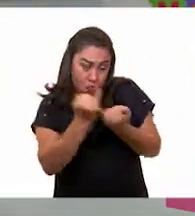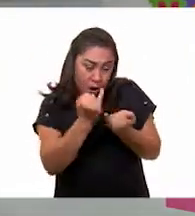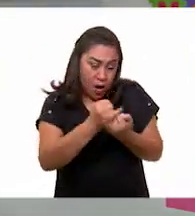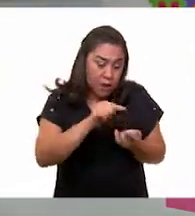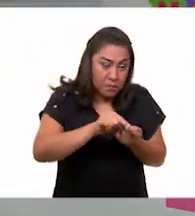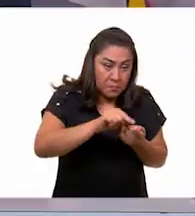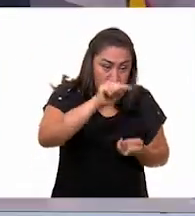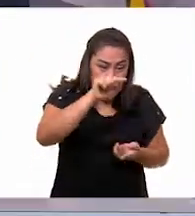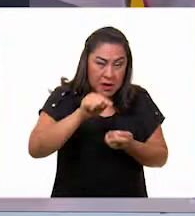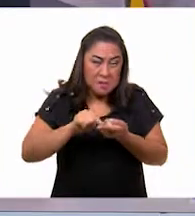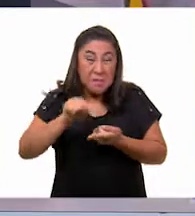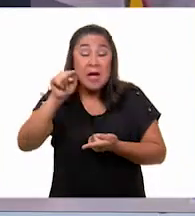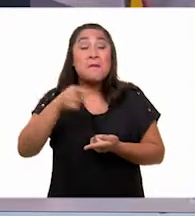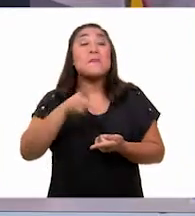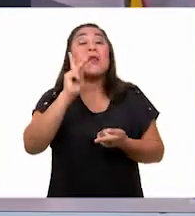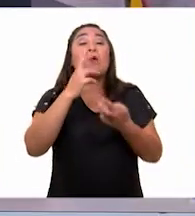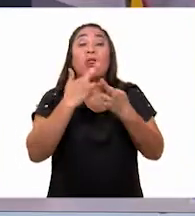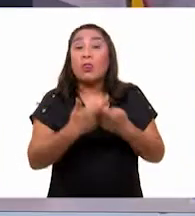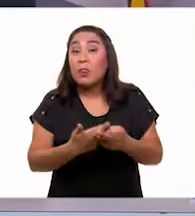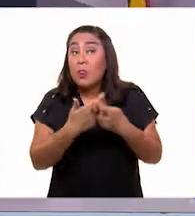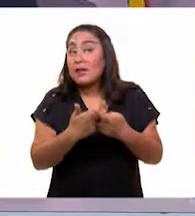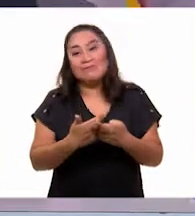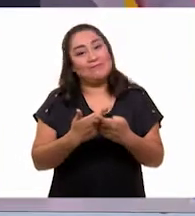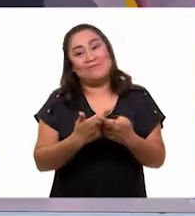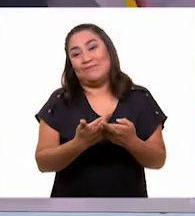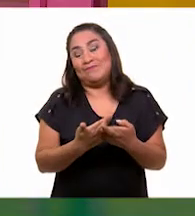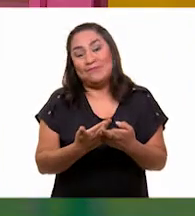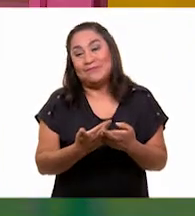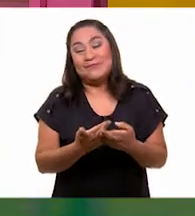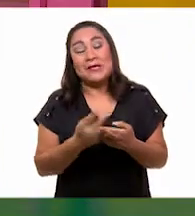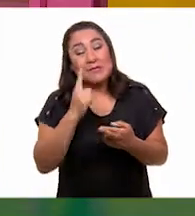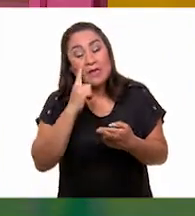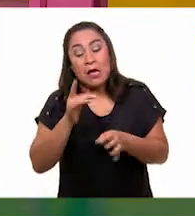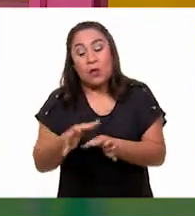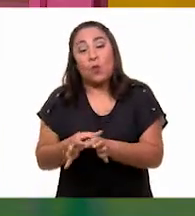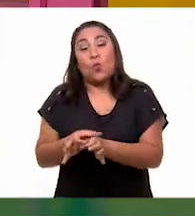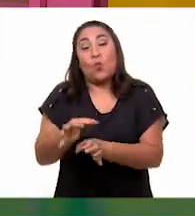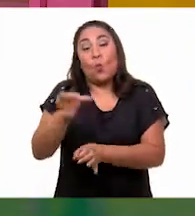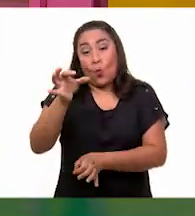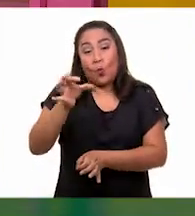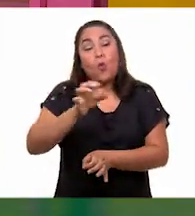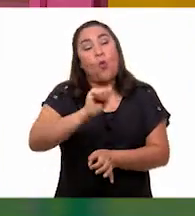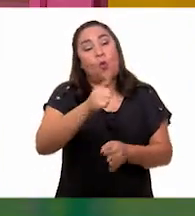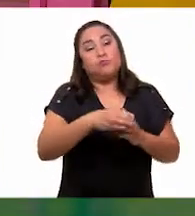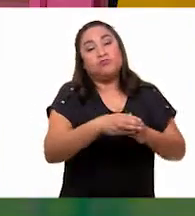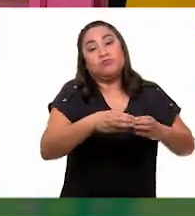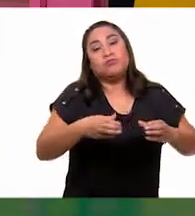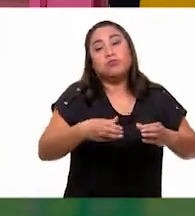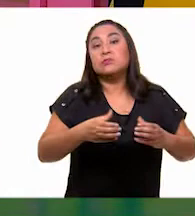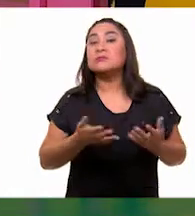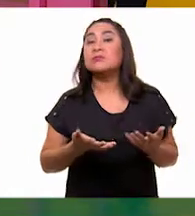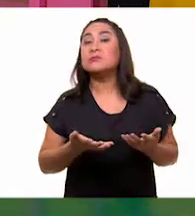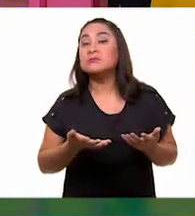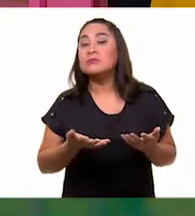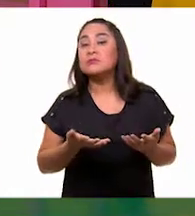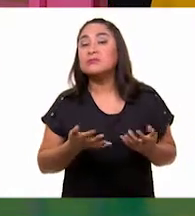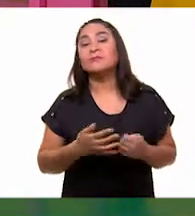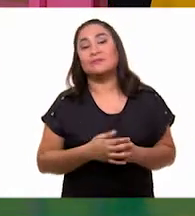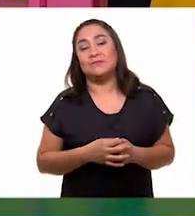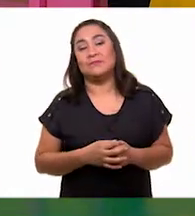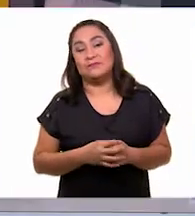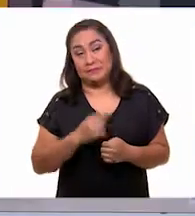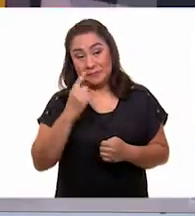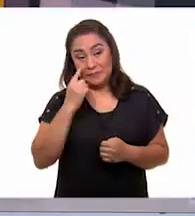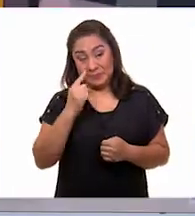a cantidades, una es más delgada que otra y una es más alta que otra. Aquí la altura es